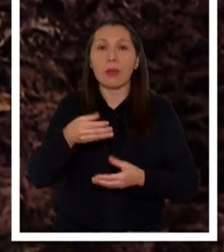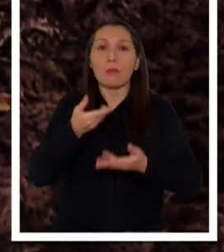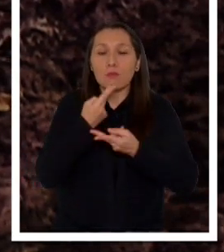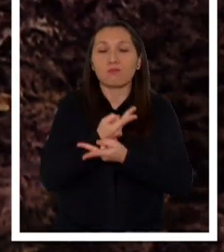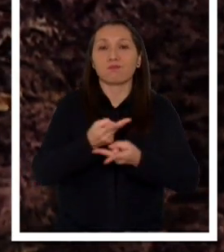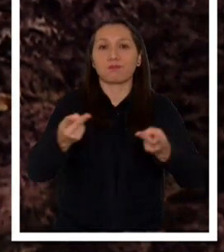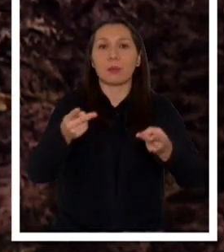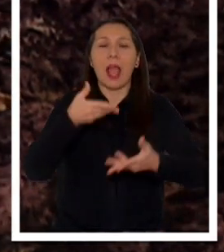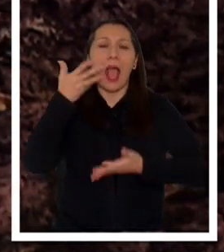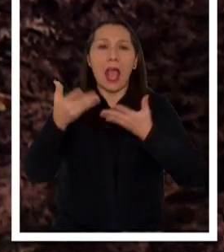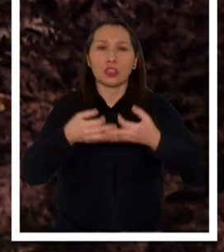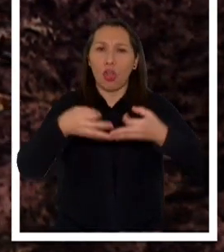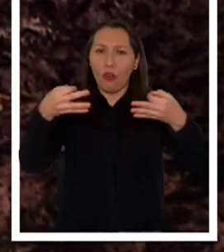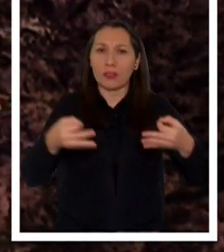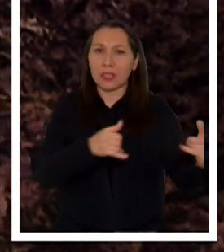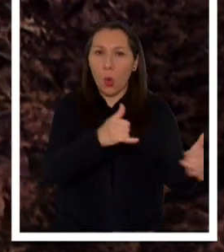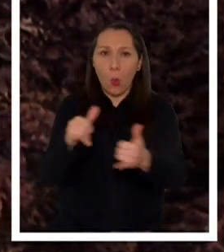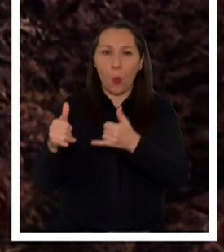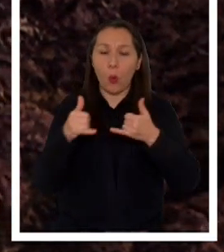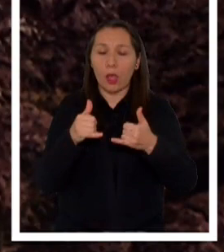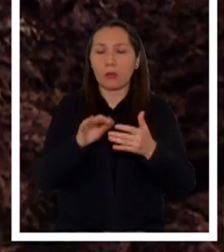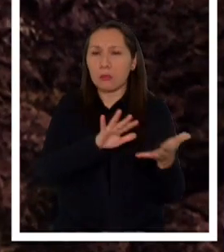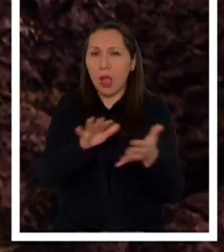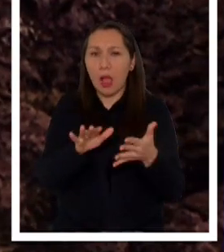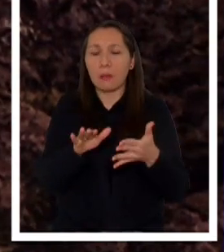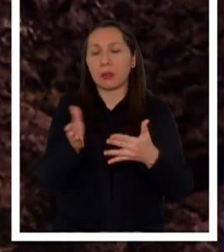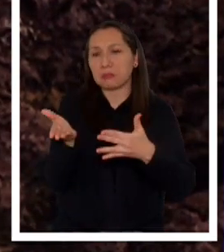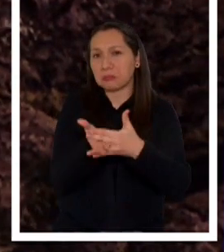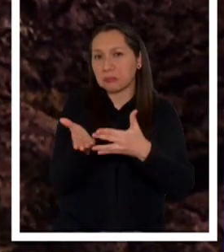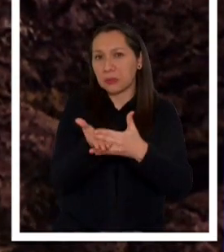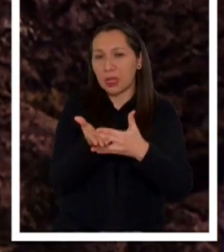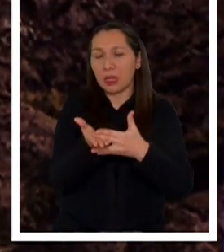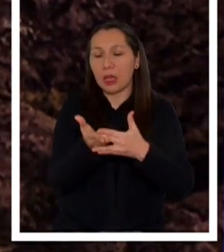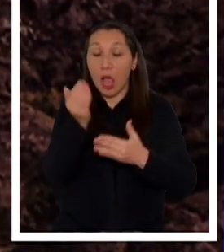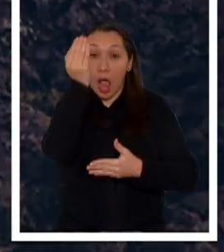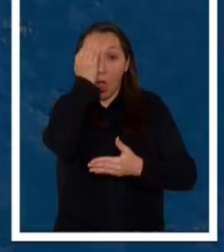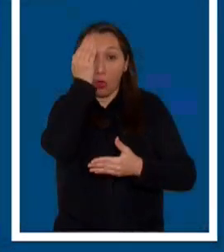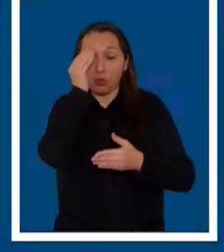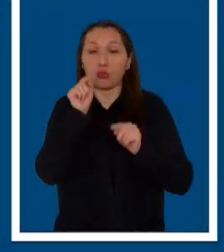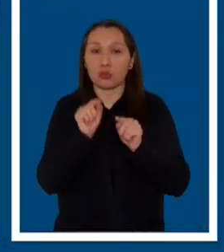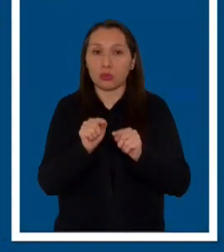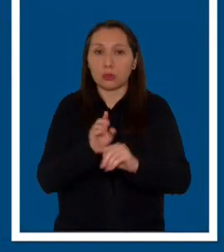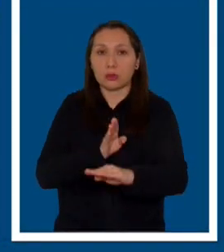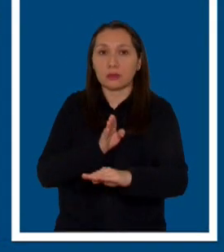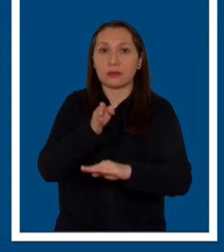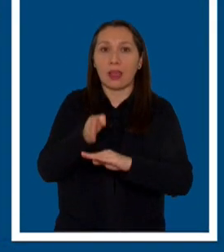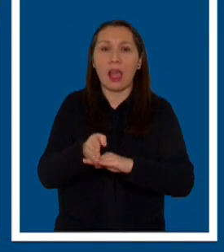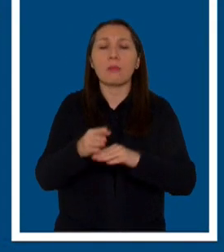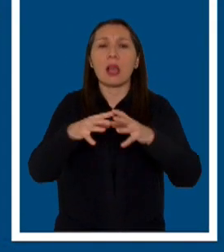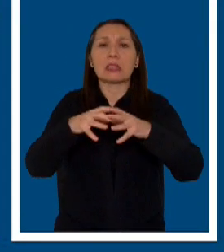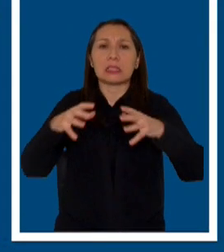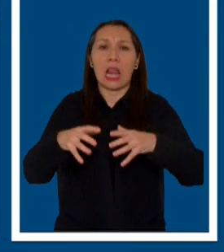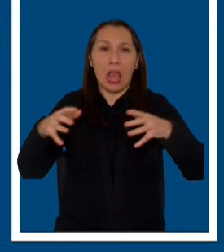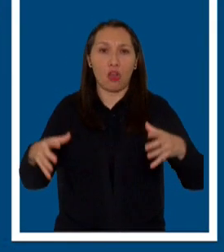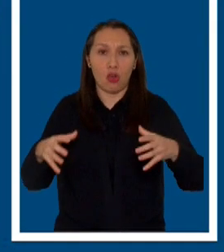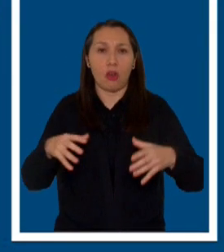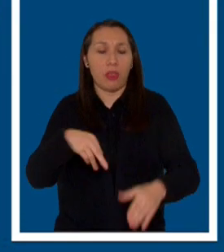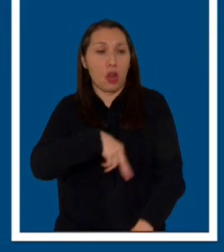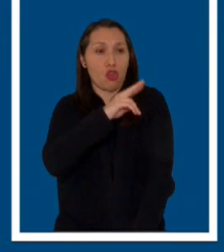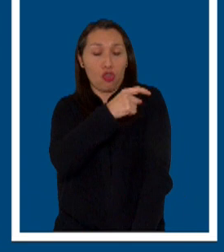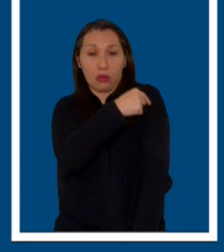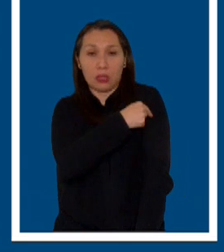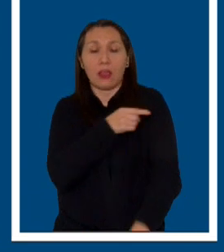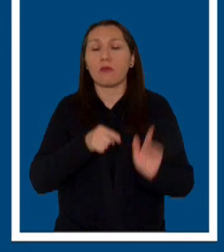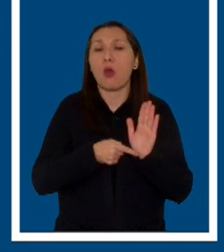oficial de los juegos posteriormente A mediados de de agosto vamos a ir a Sierra Gorda a mostrar las